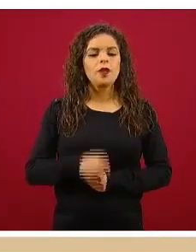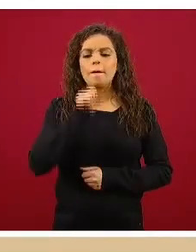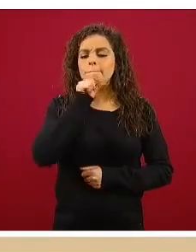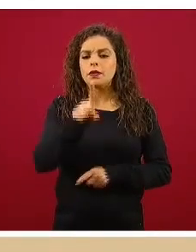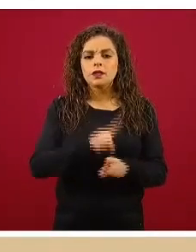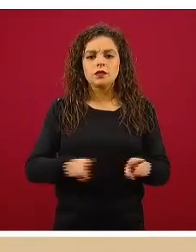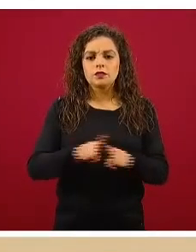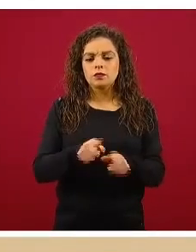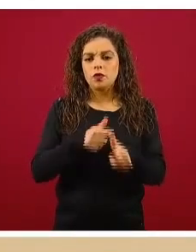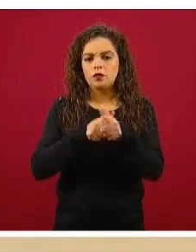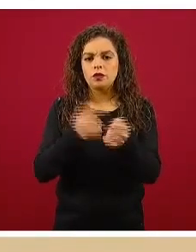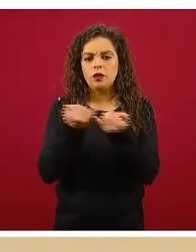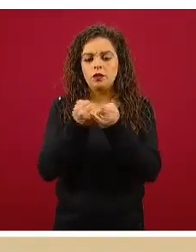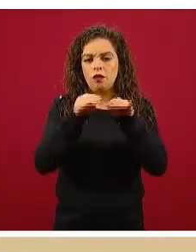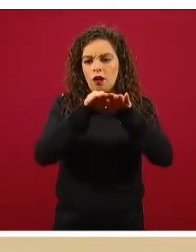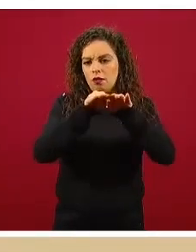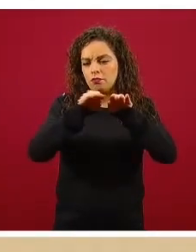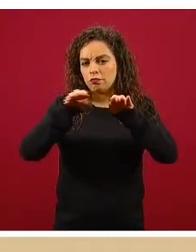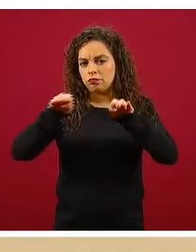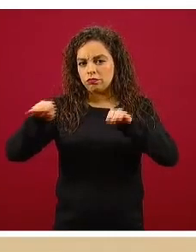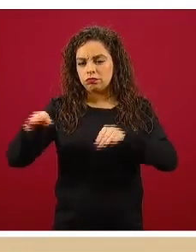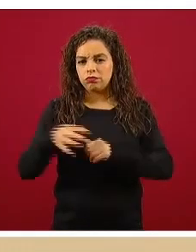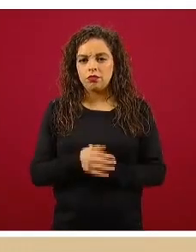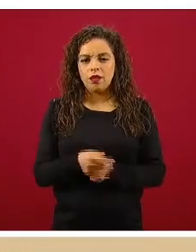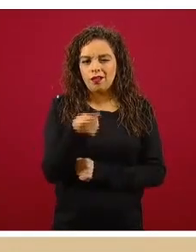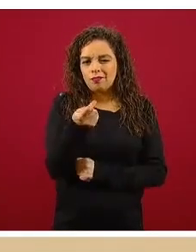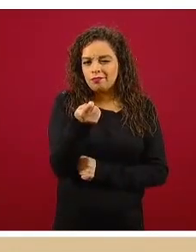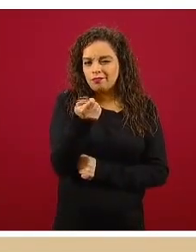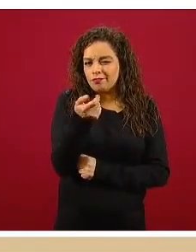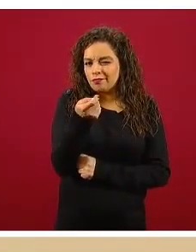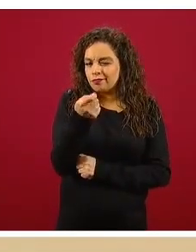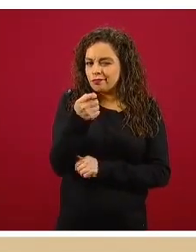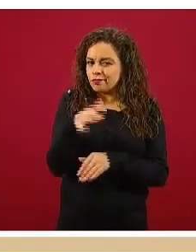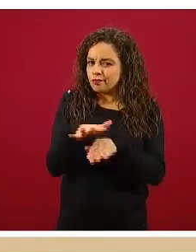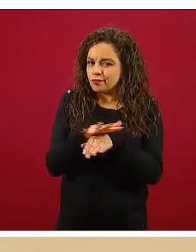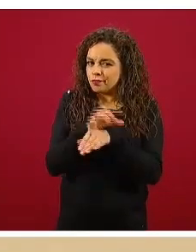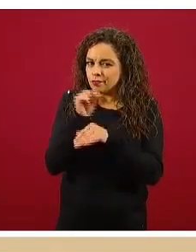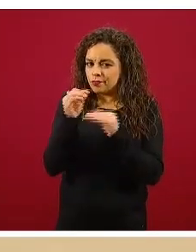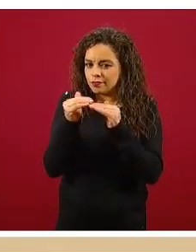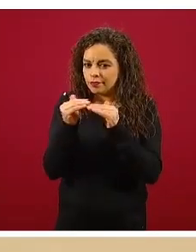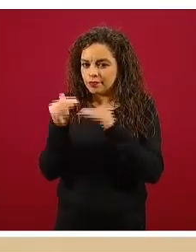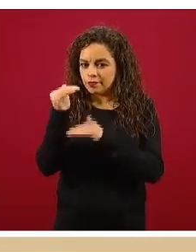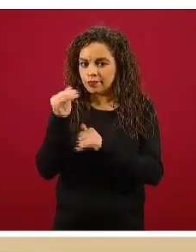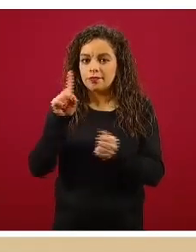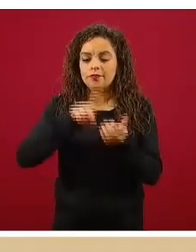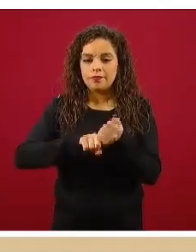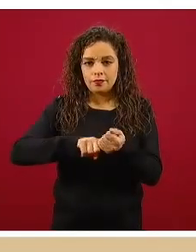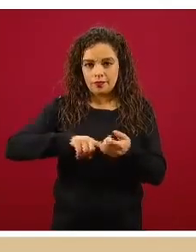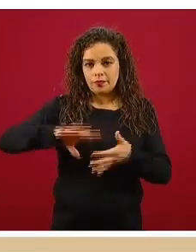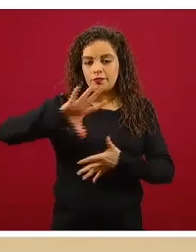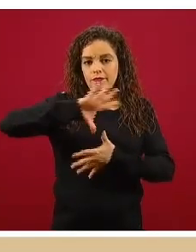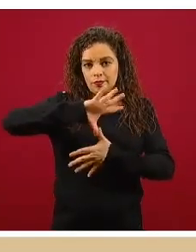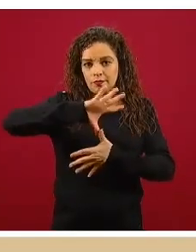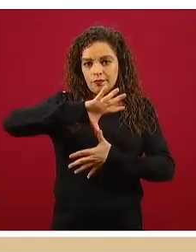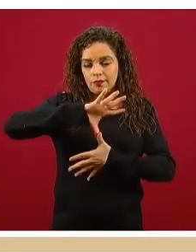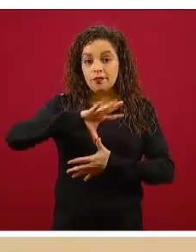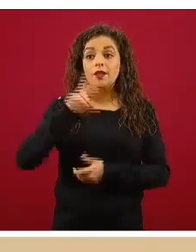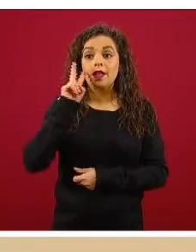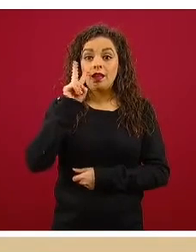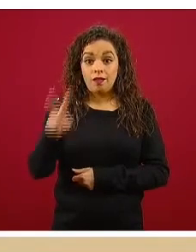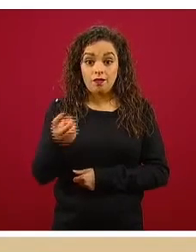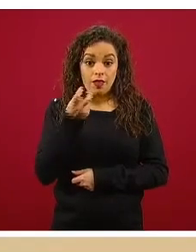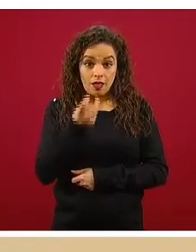un ligero incremento, digamos, de ayer para hoy en la región de las Américas y siempre viendo que ya el